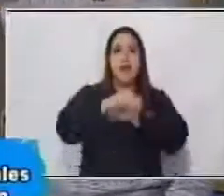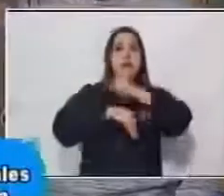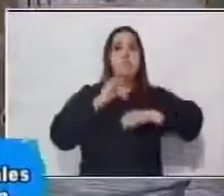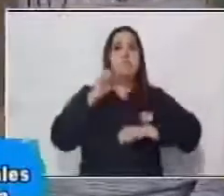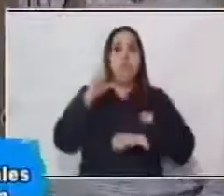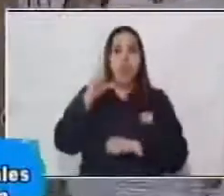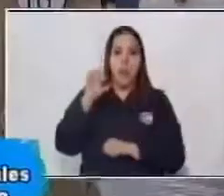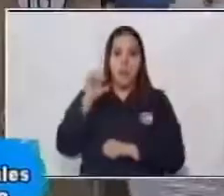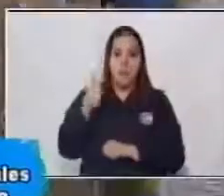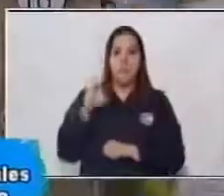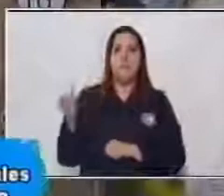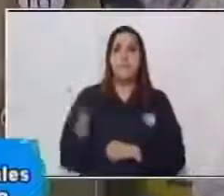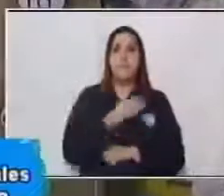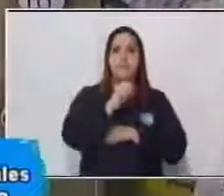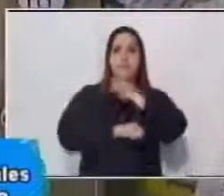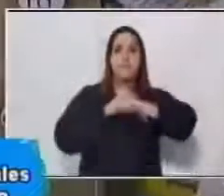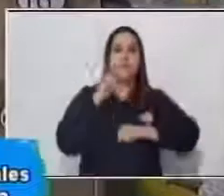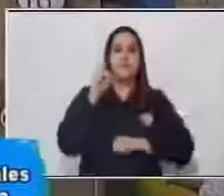Felpa,